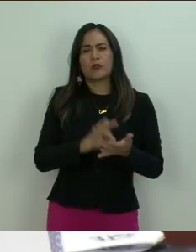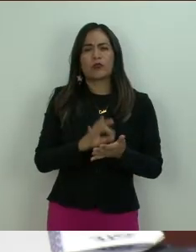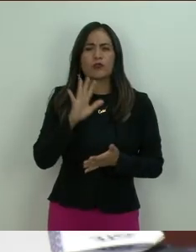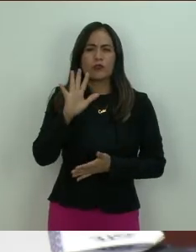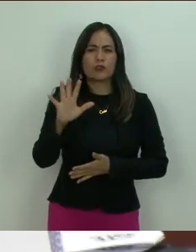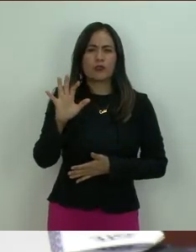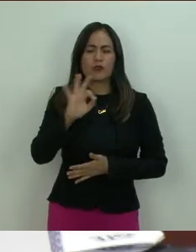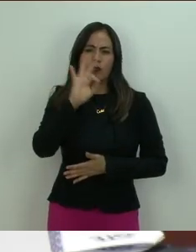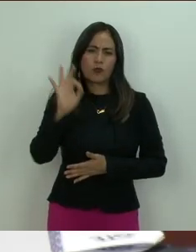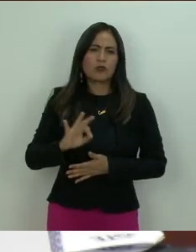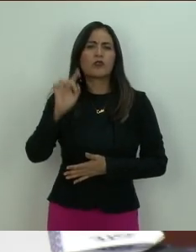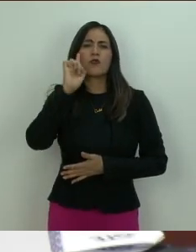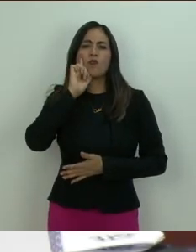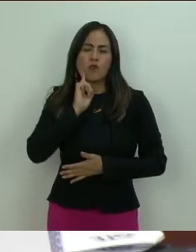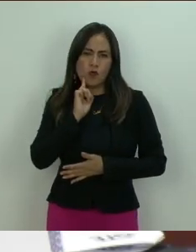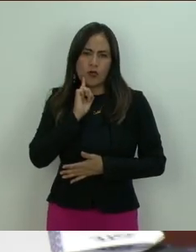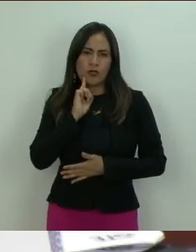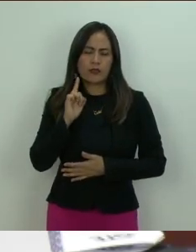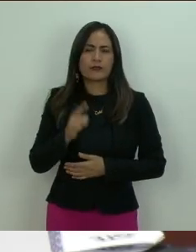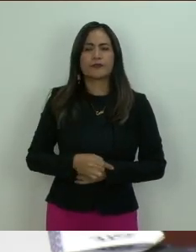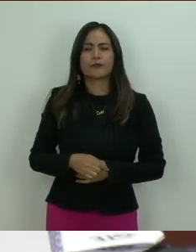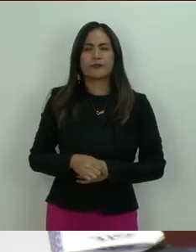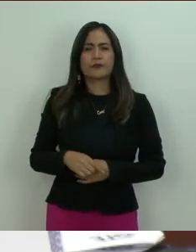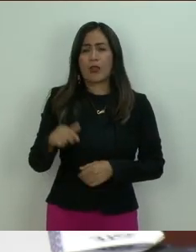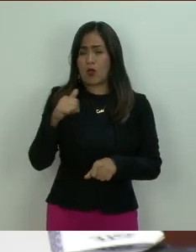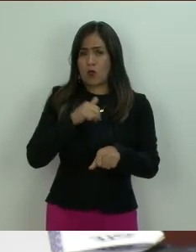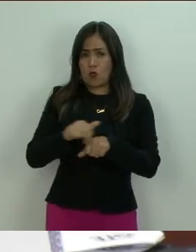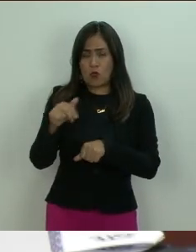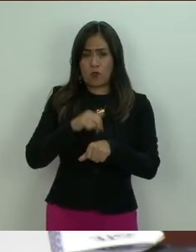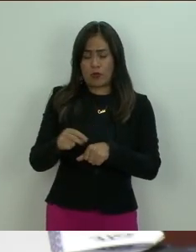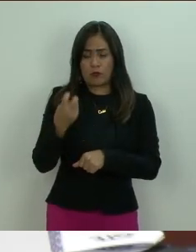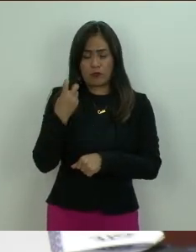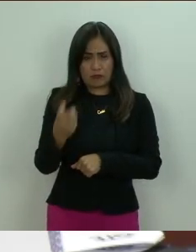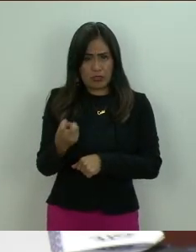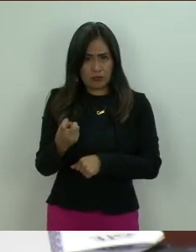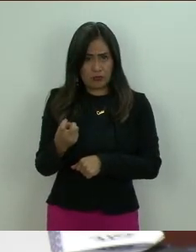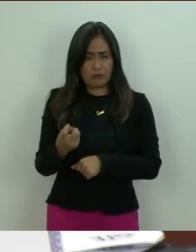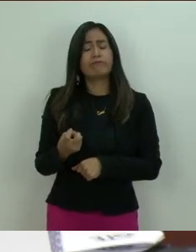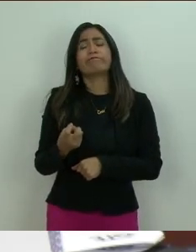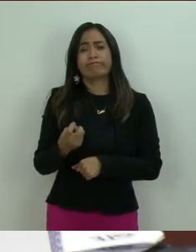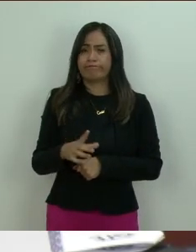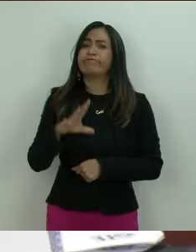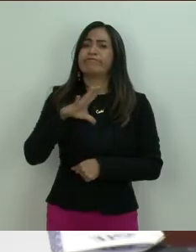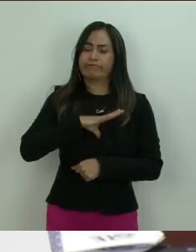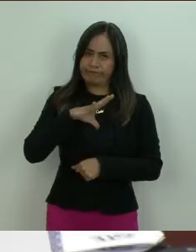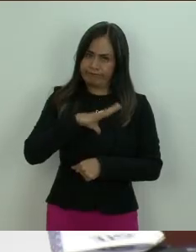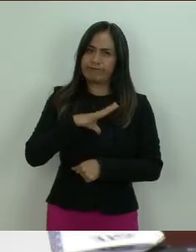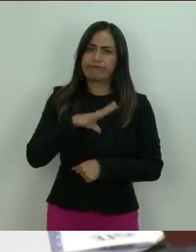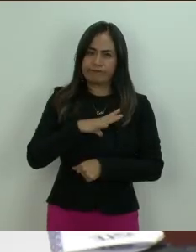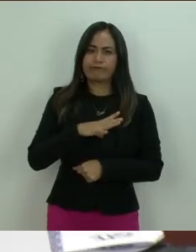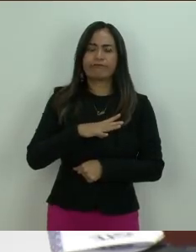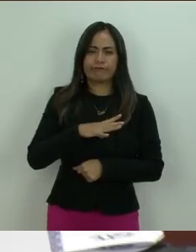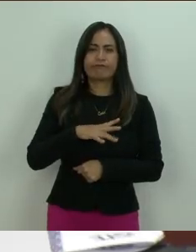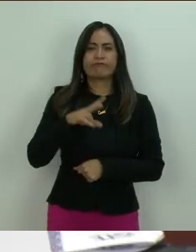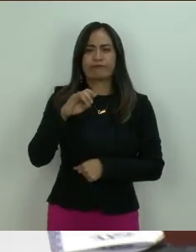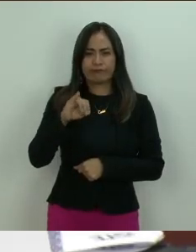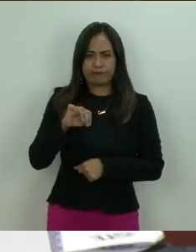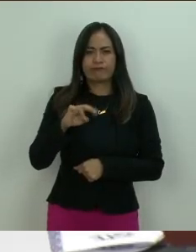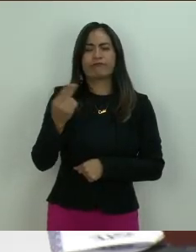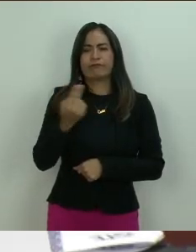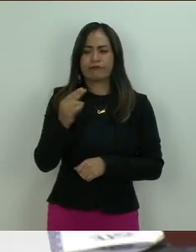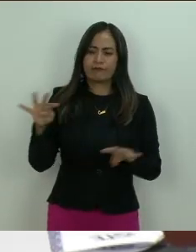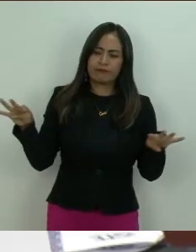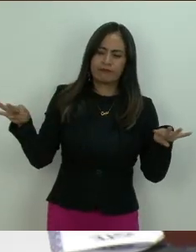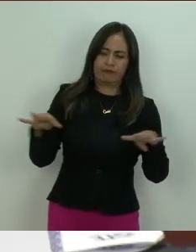53.5% son mujeres. Tales cifras no solo nos hablan de la presencia, sino de una realidad que exige ser